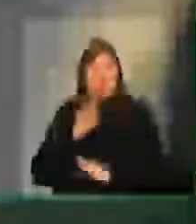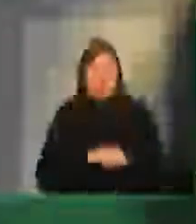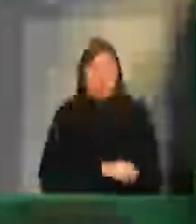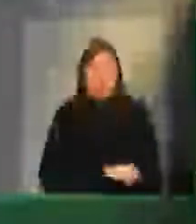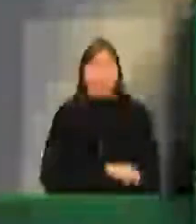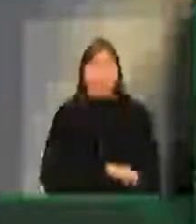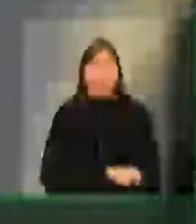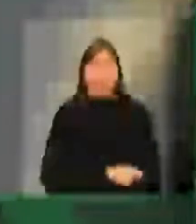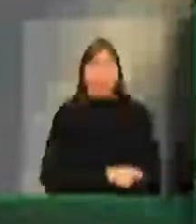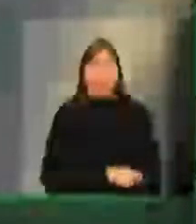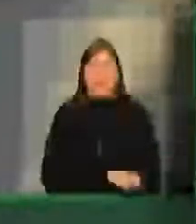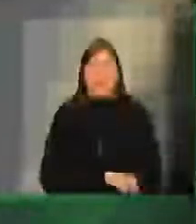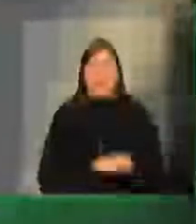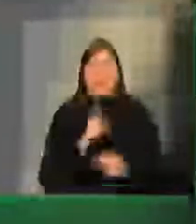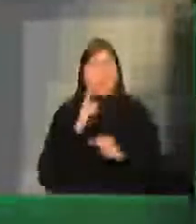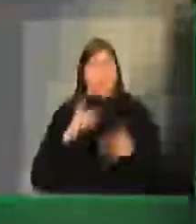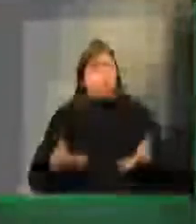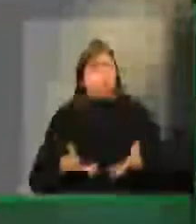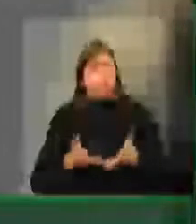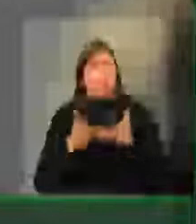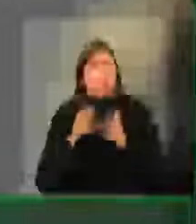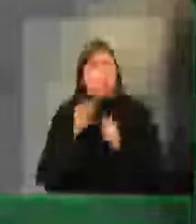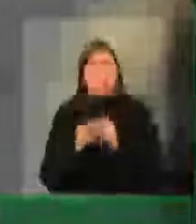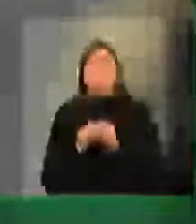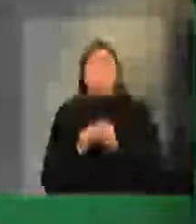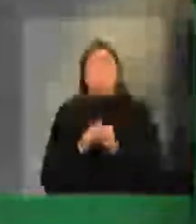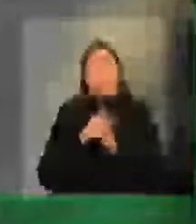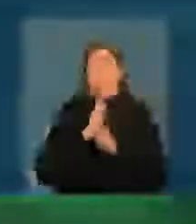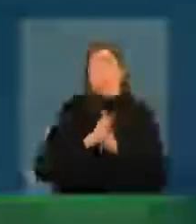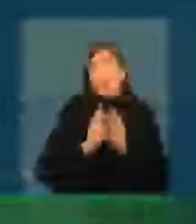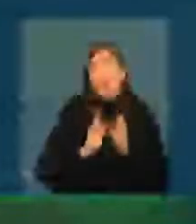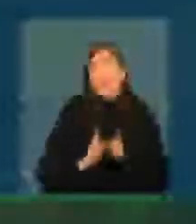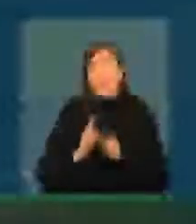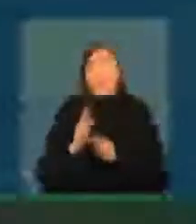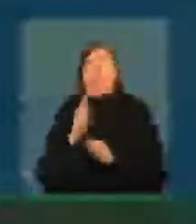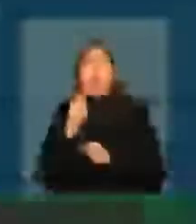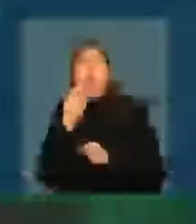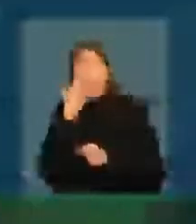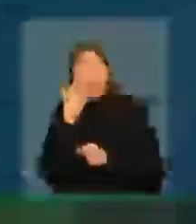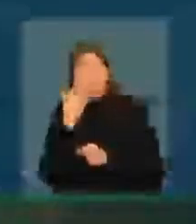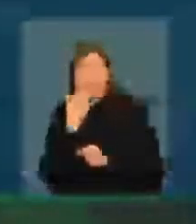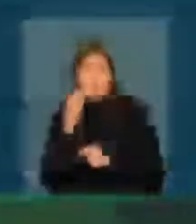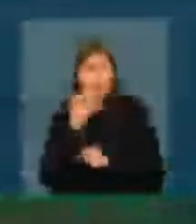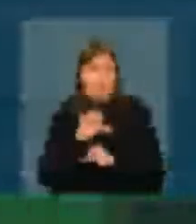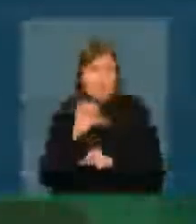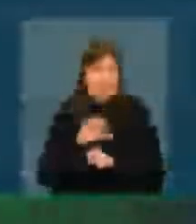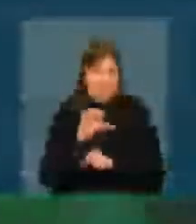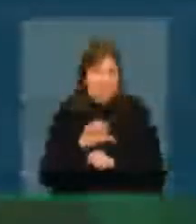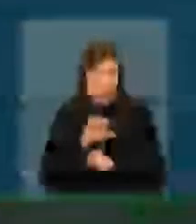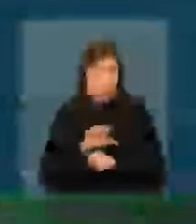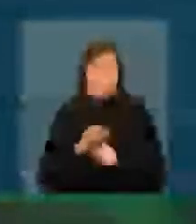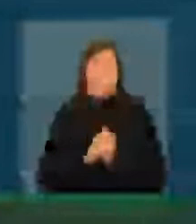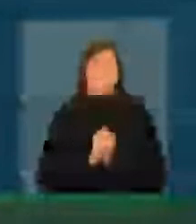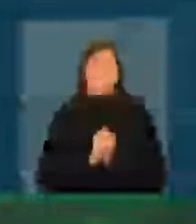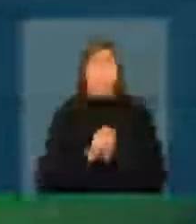El New Shepard alcanzó el espacio gracias a sus propulsores alimentados con hidrógeno y oxígeno líquidos, generando así pocas emisiones de carbono. A continuación,